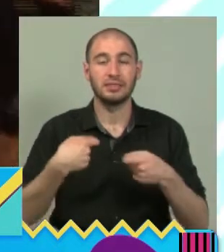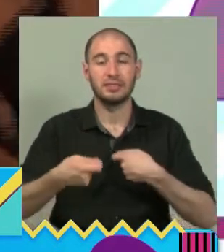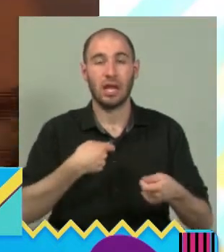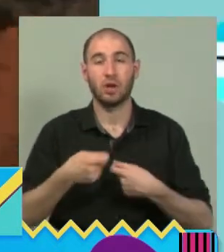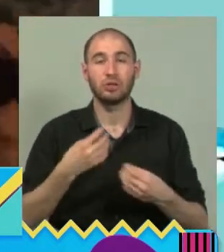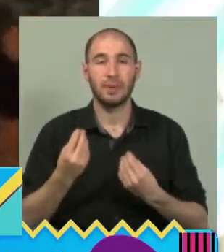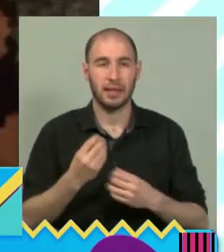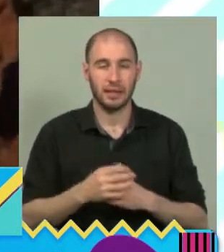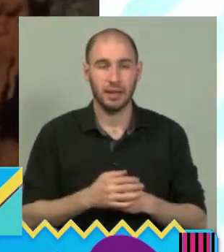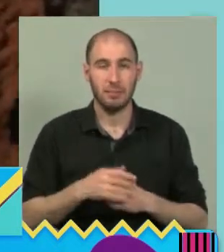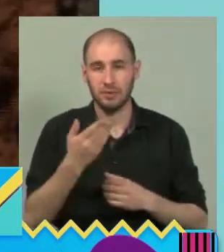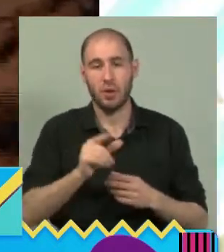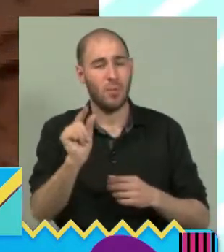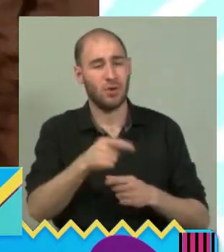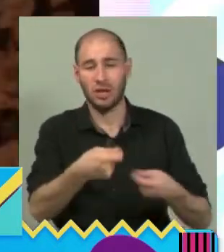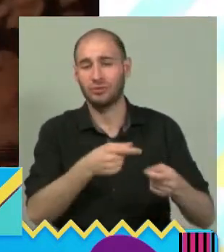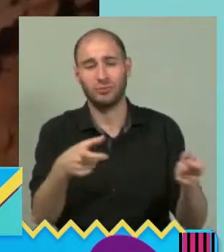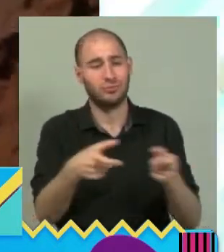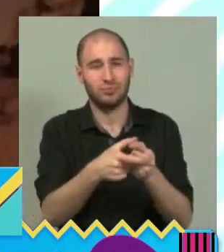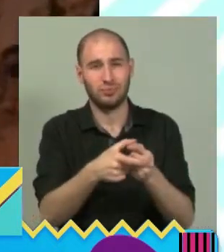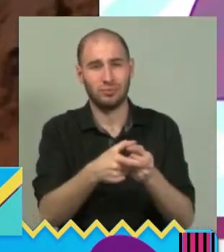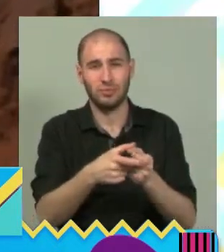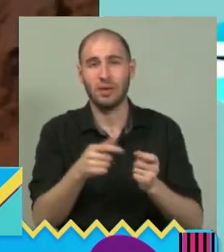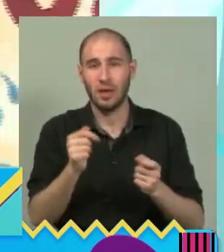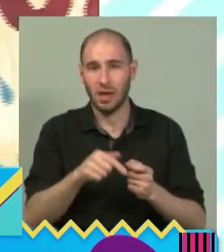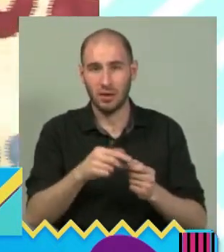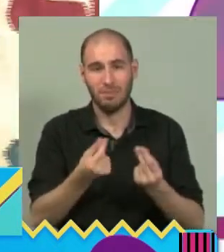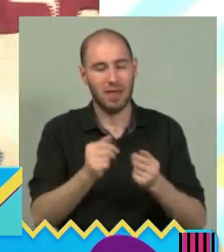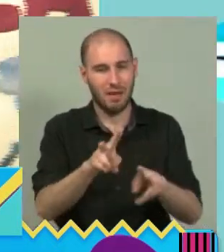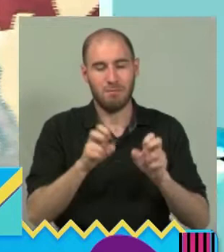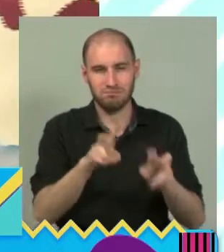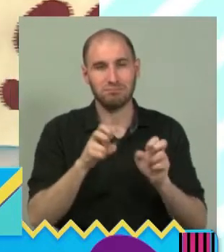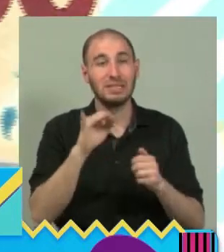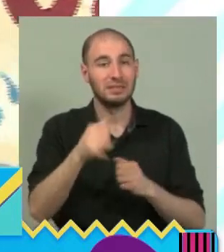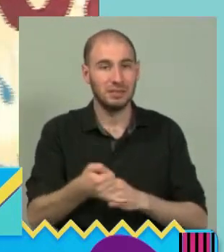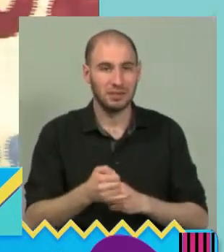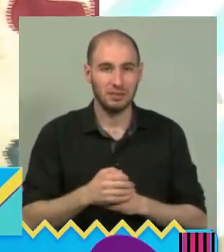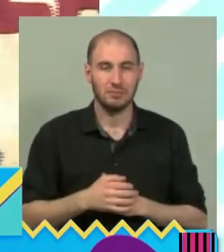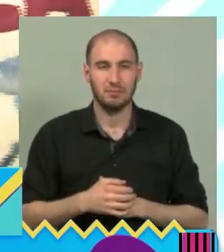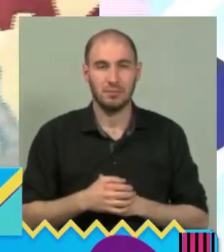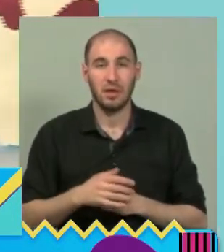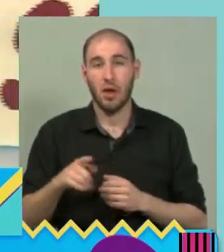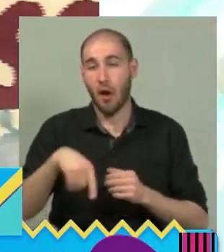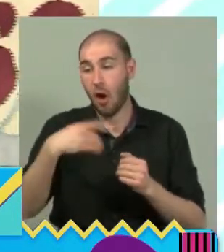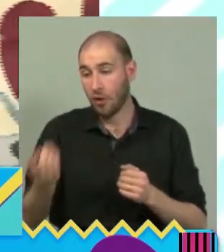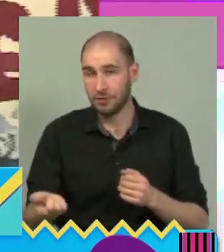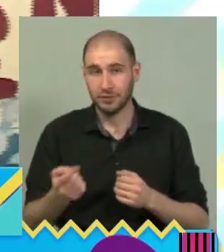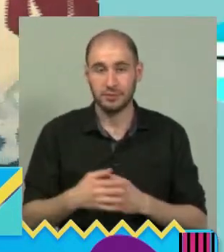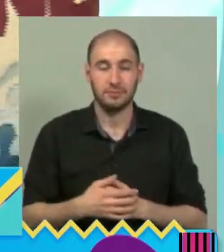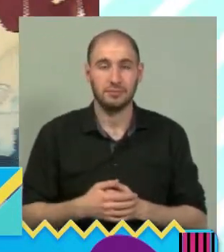negocio para muy pocos, muy pocos, que se llenan las manos, y para el resto,